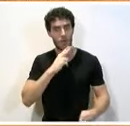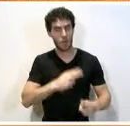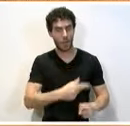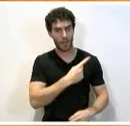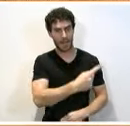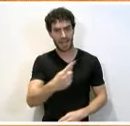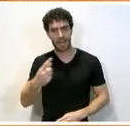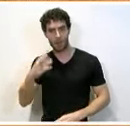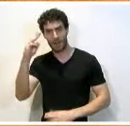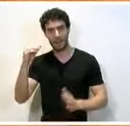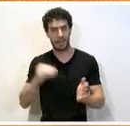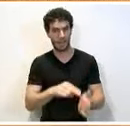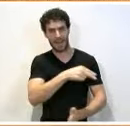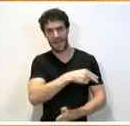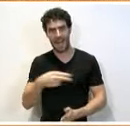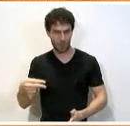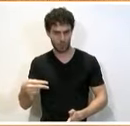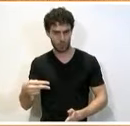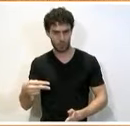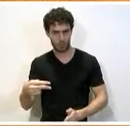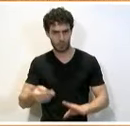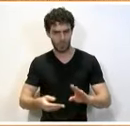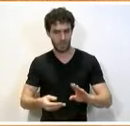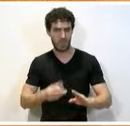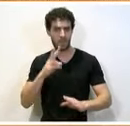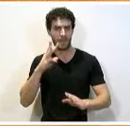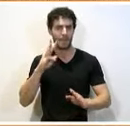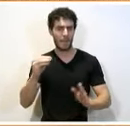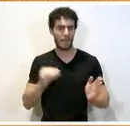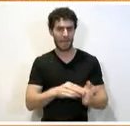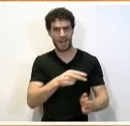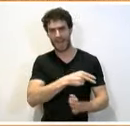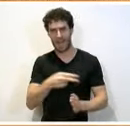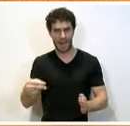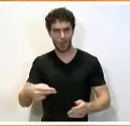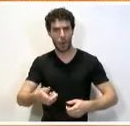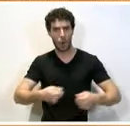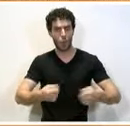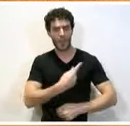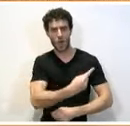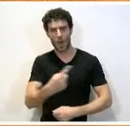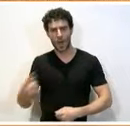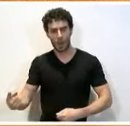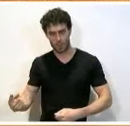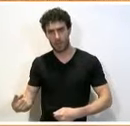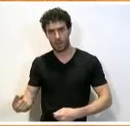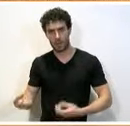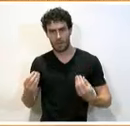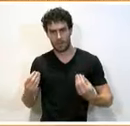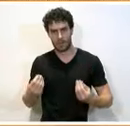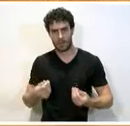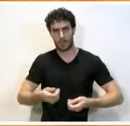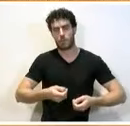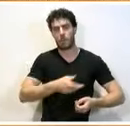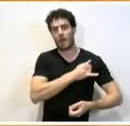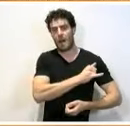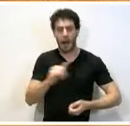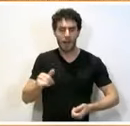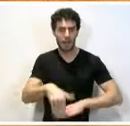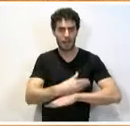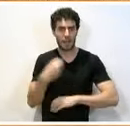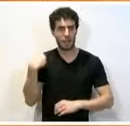media de 3.000 euros a cada comercio que anida en esa calle. Entonces, sí, claro que sí.